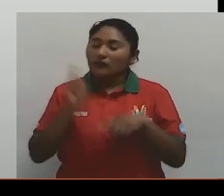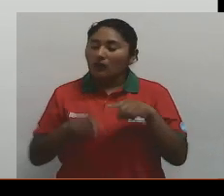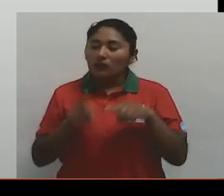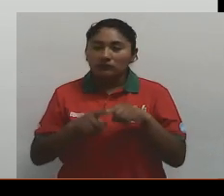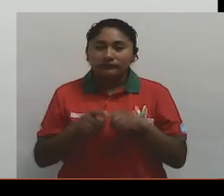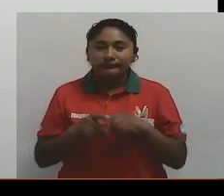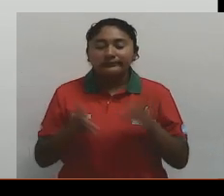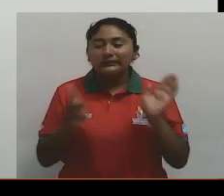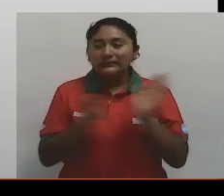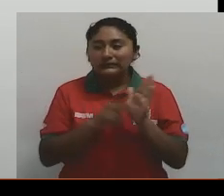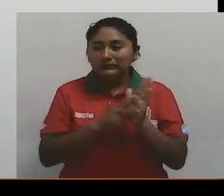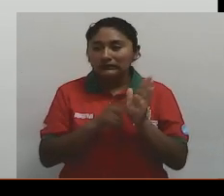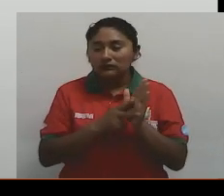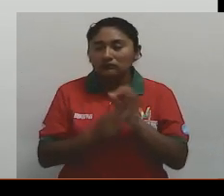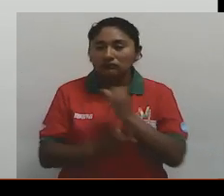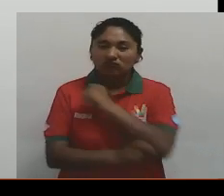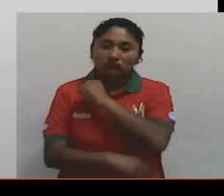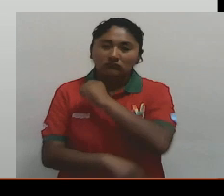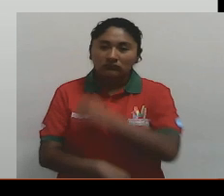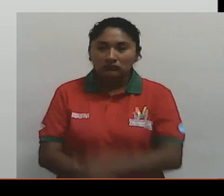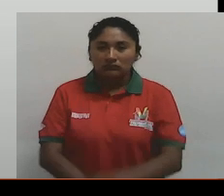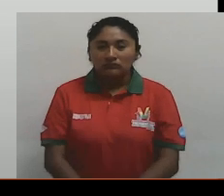Un jugador no puede completar